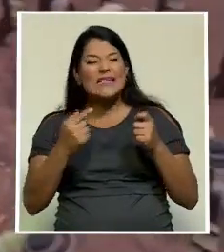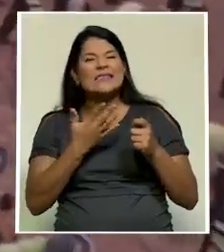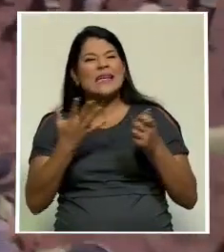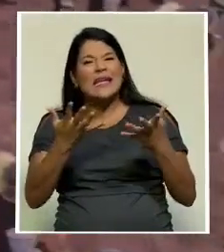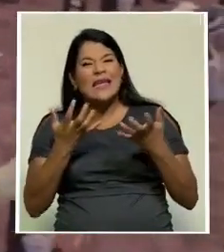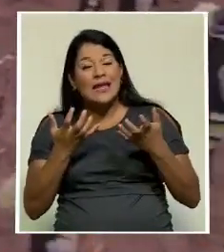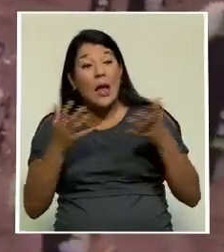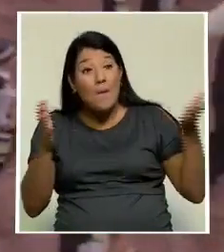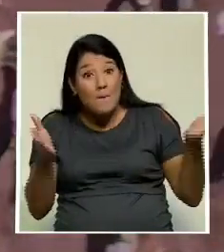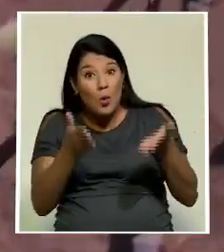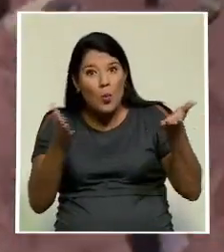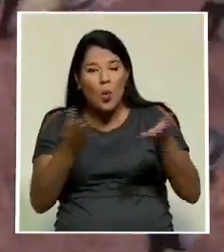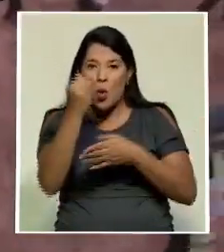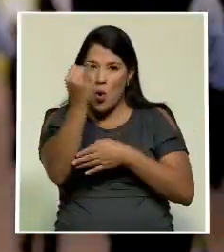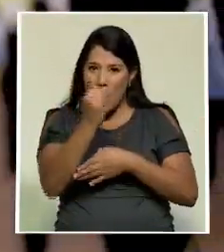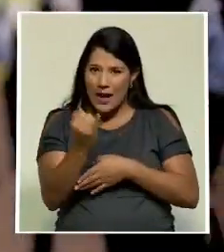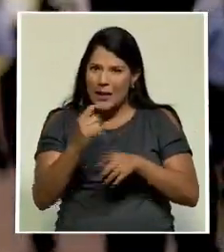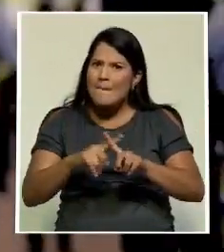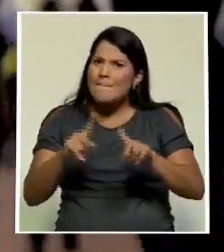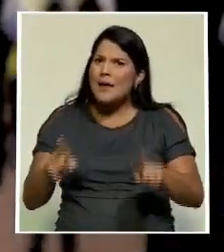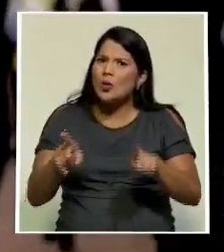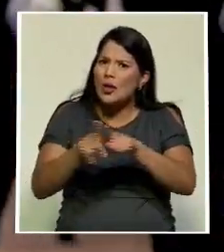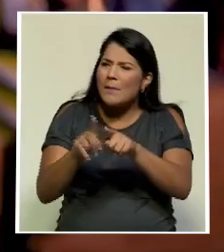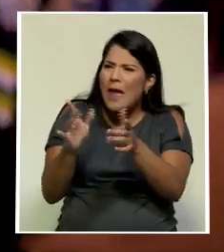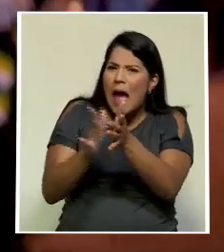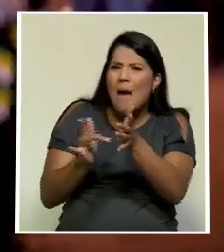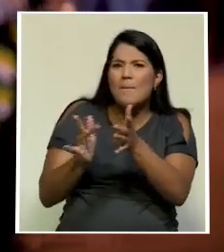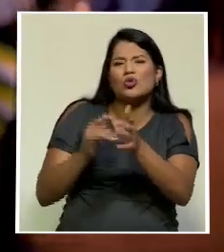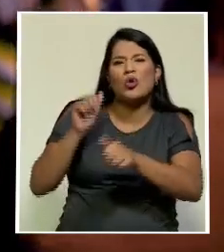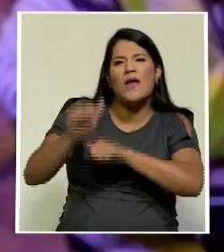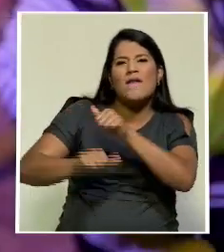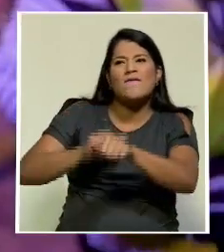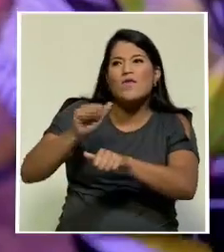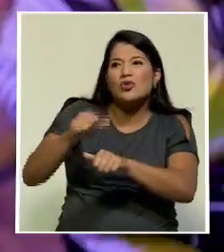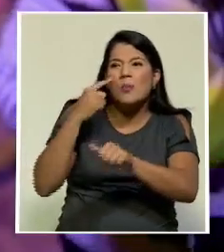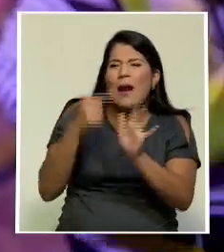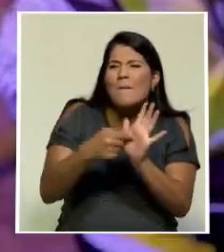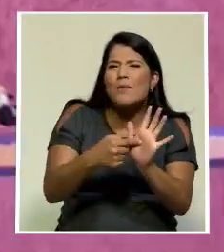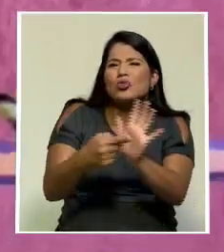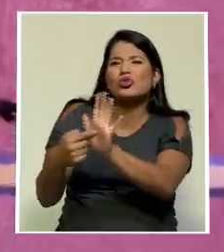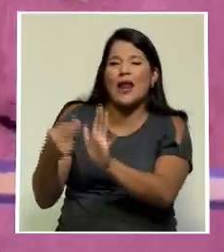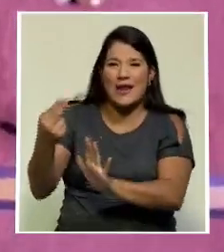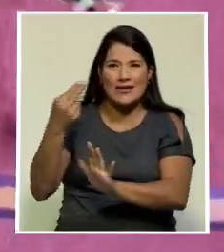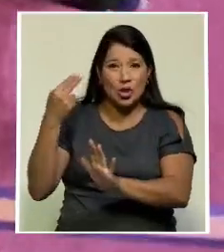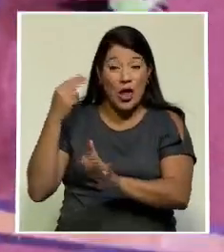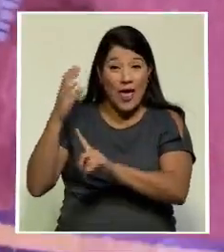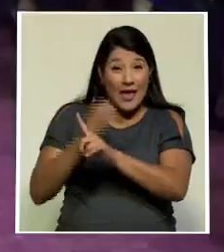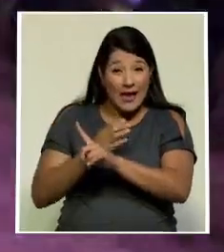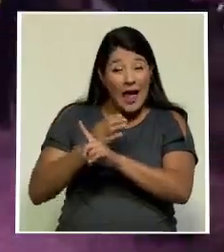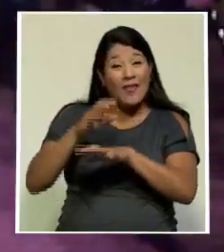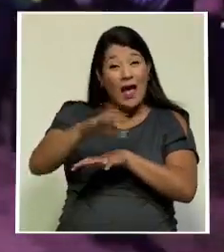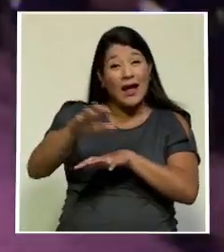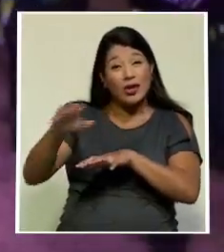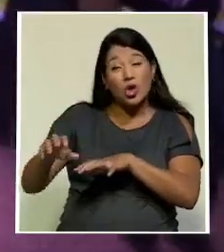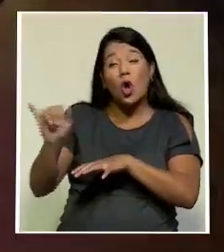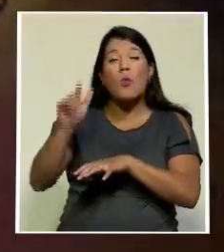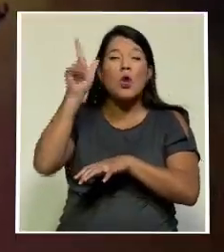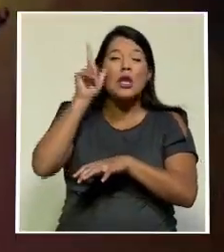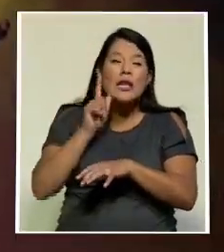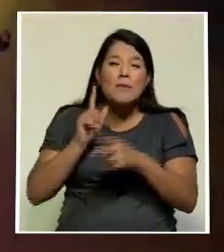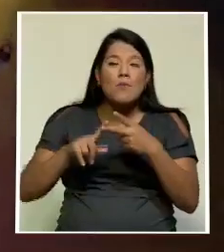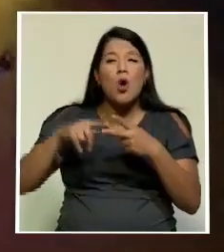aprovechó el esfuerzo para difundir información histórica de las comunidades visitadas: Limón, Siquirres, Pocosí y Turrialba, así como